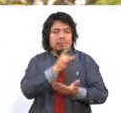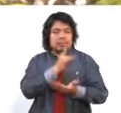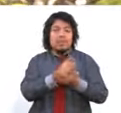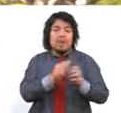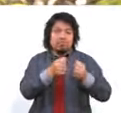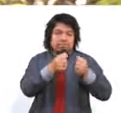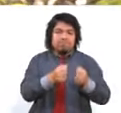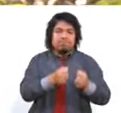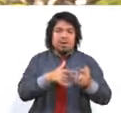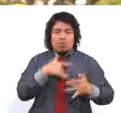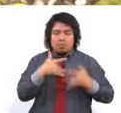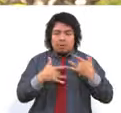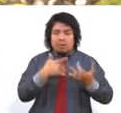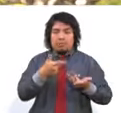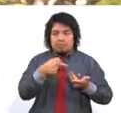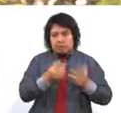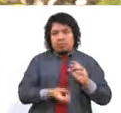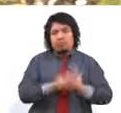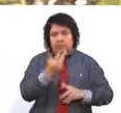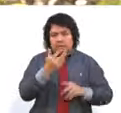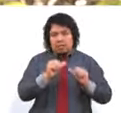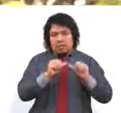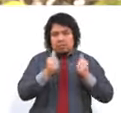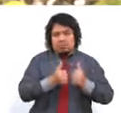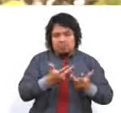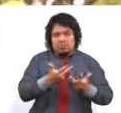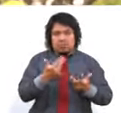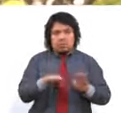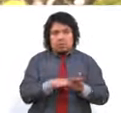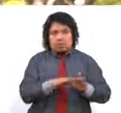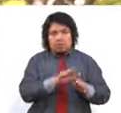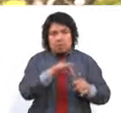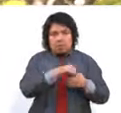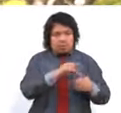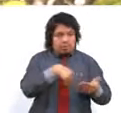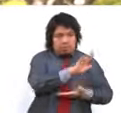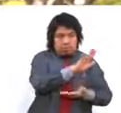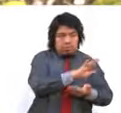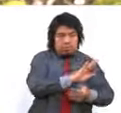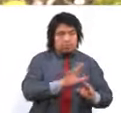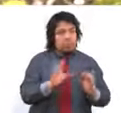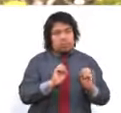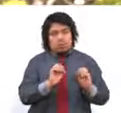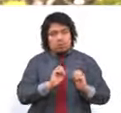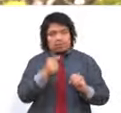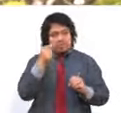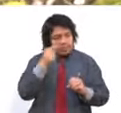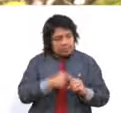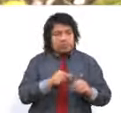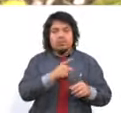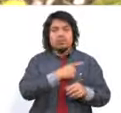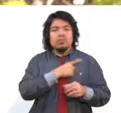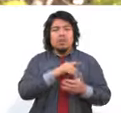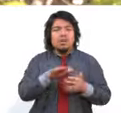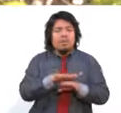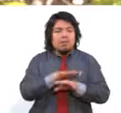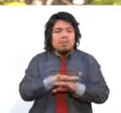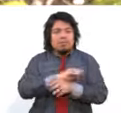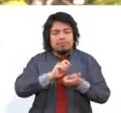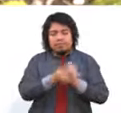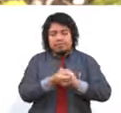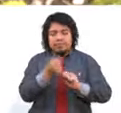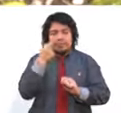un nuevo organismo de electoral, porque no es que desaparezca, sino que se construye un nuevo organismo electoral